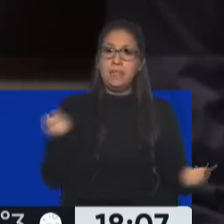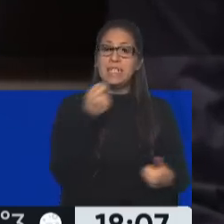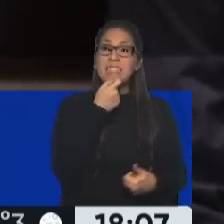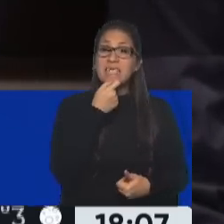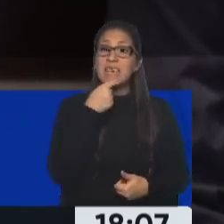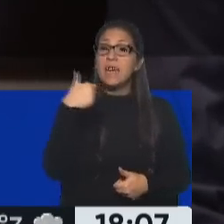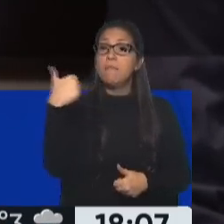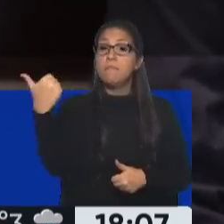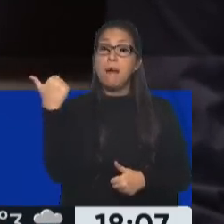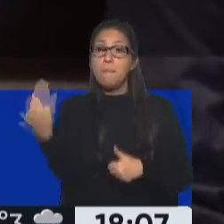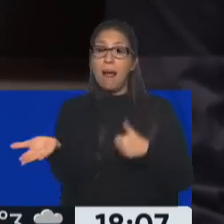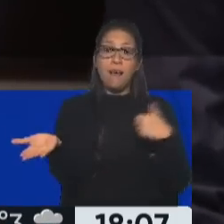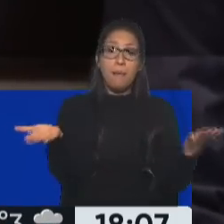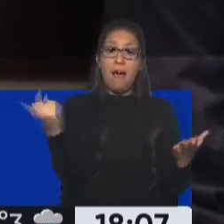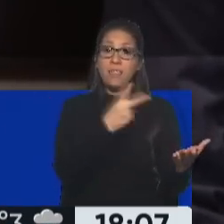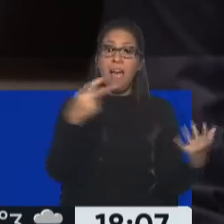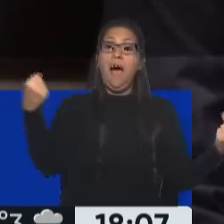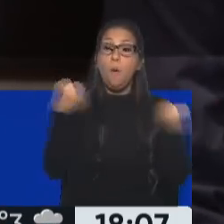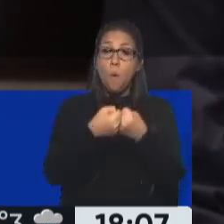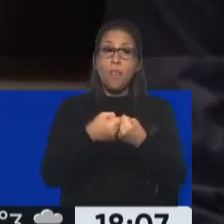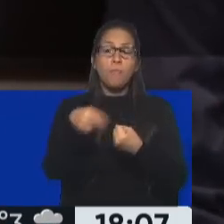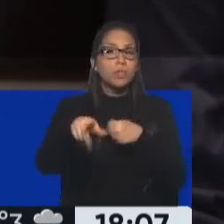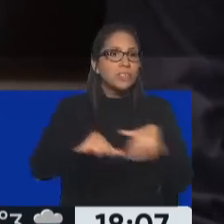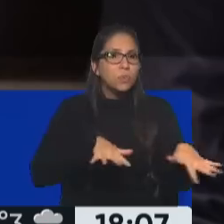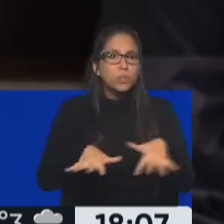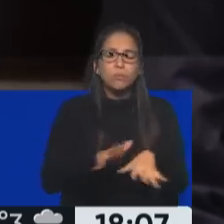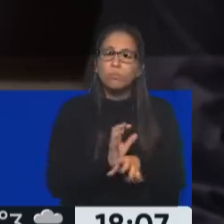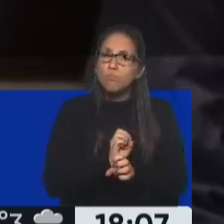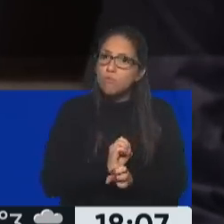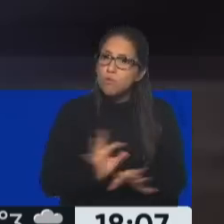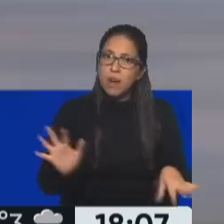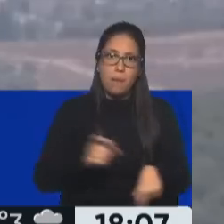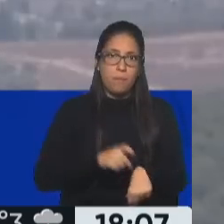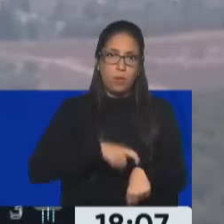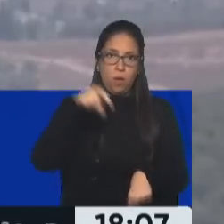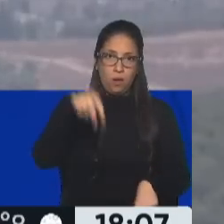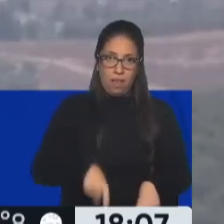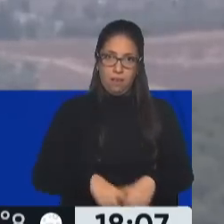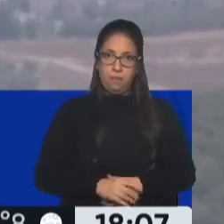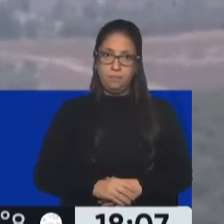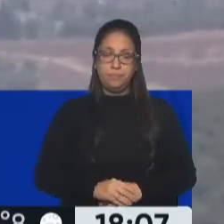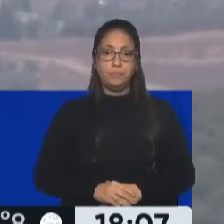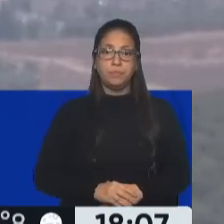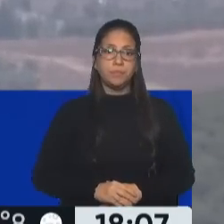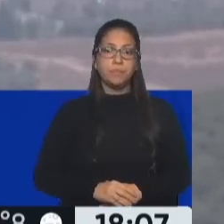it. But this is a very serious situation that we are in.